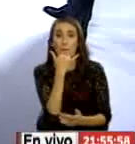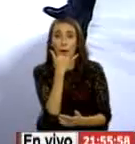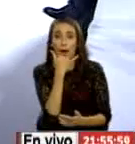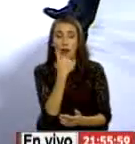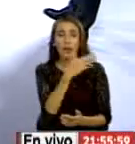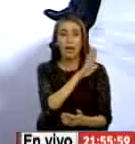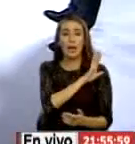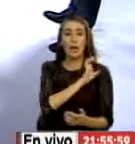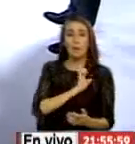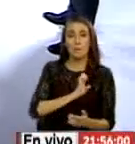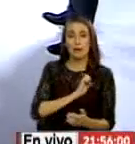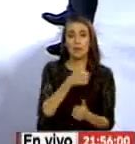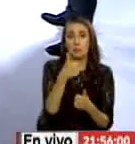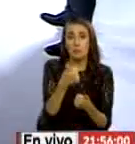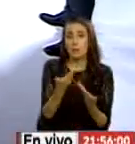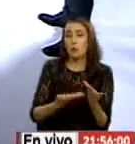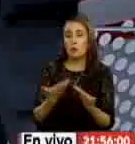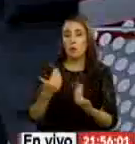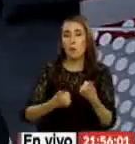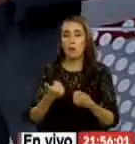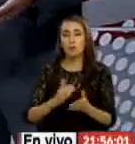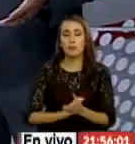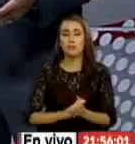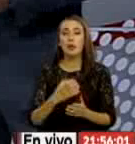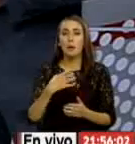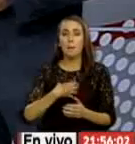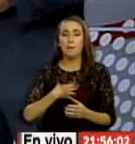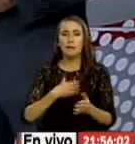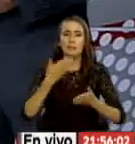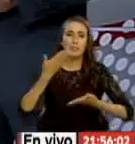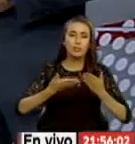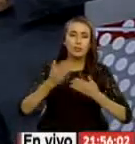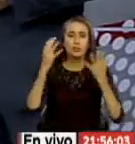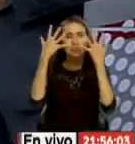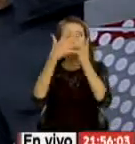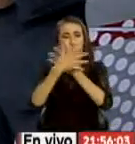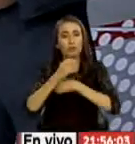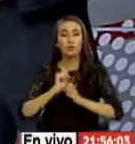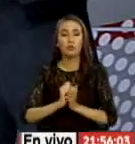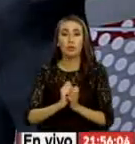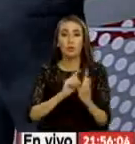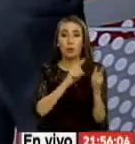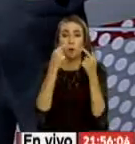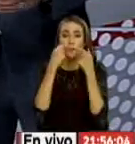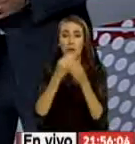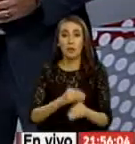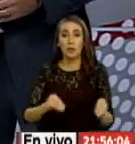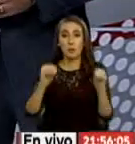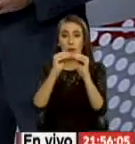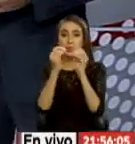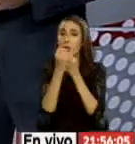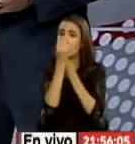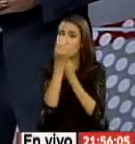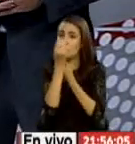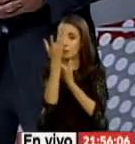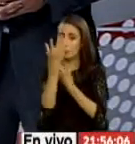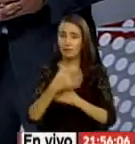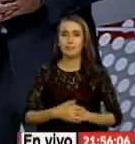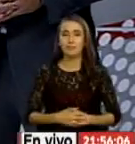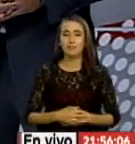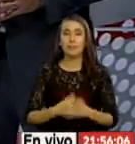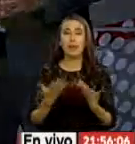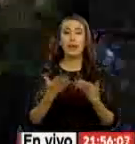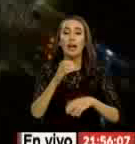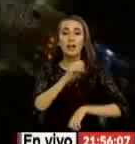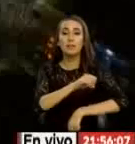ambas cosas, ¿no? Creo que Barcelona no lo planteó del todo bien y Emelec jugó un gran partido. Creo que por ahí pasa todo. ¿Qué les parece si lo comenzamos a revisar junto a ustedes? Porque el Clásico